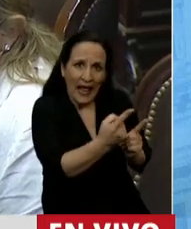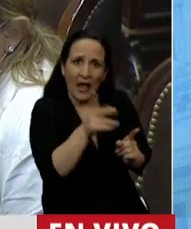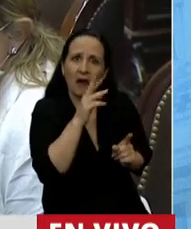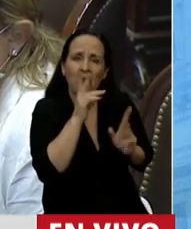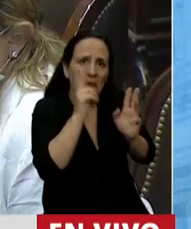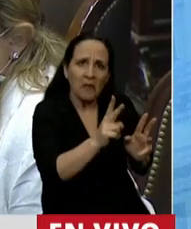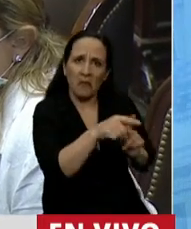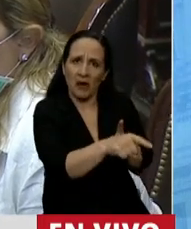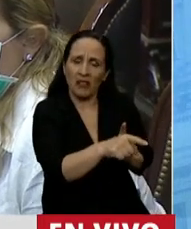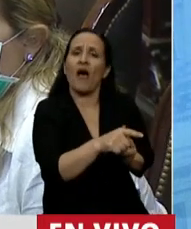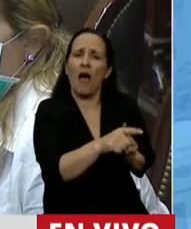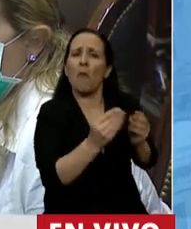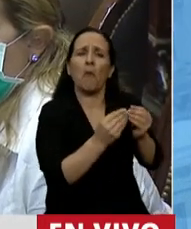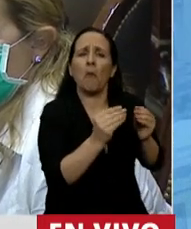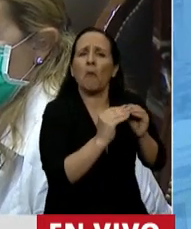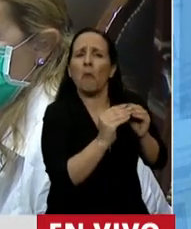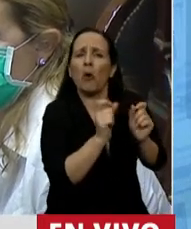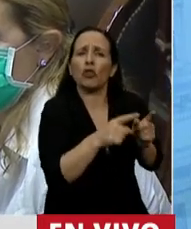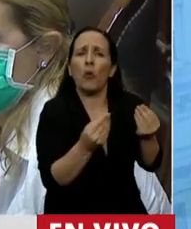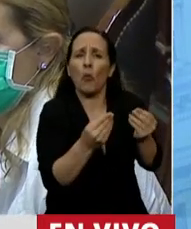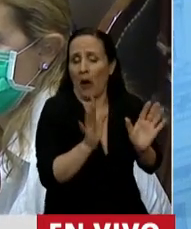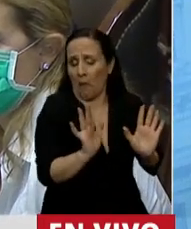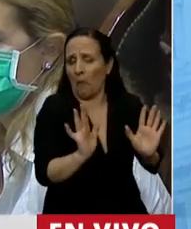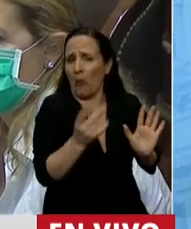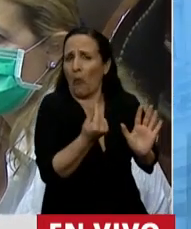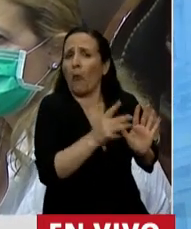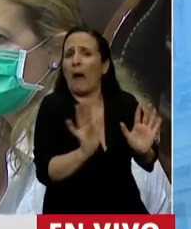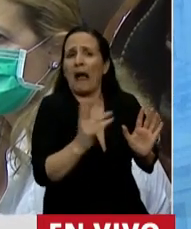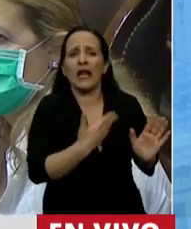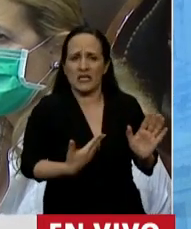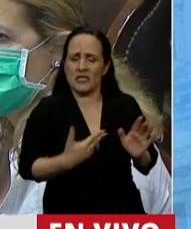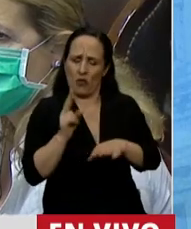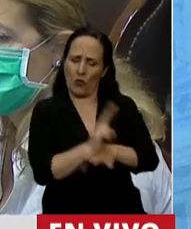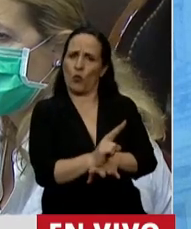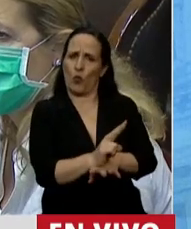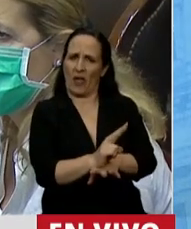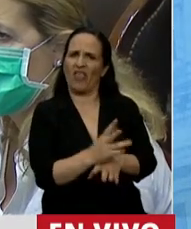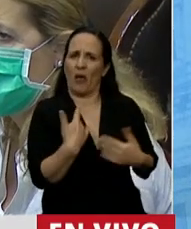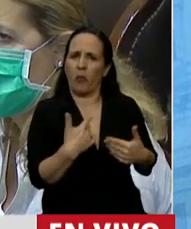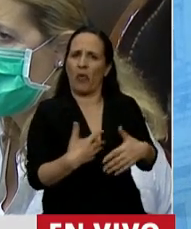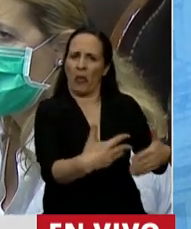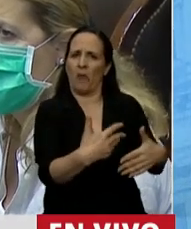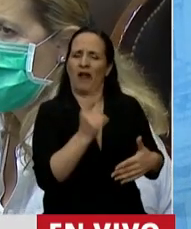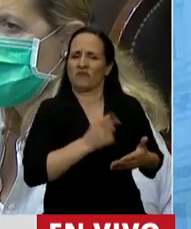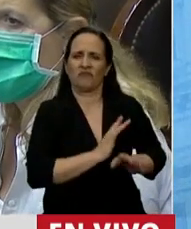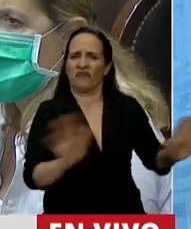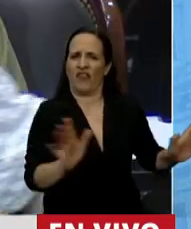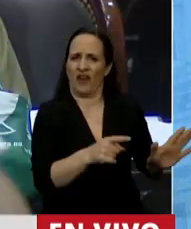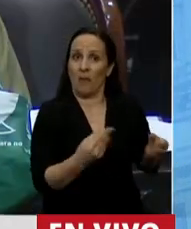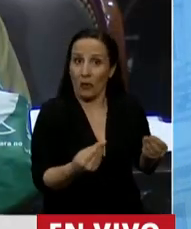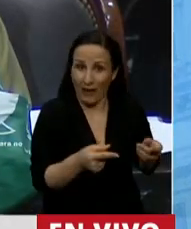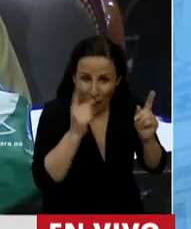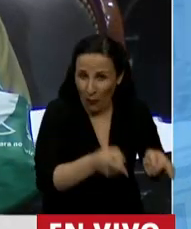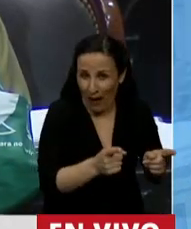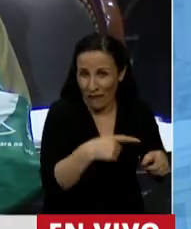y vamos a admitir que esas causas son suficientes para que el Estado la cuide y se pueda interrumpir ese embarazo, porque igual lo hacen